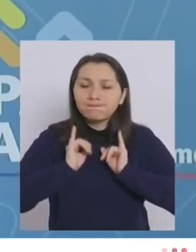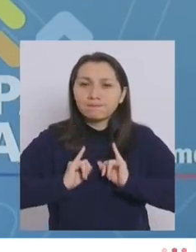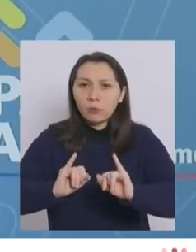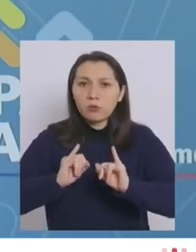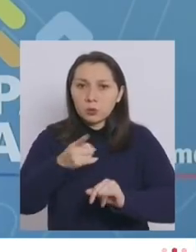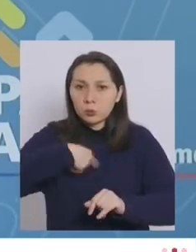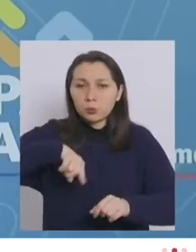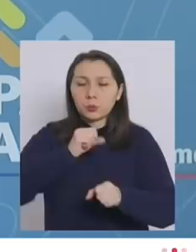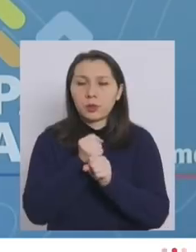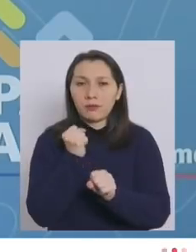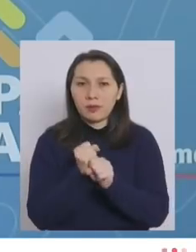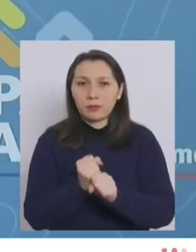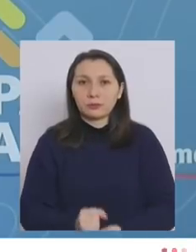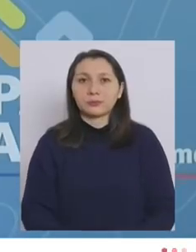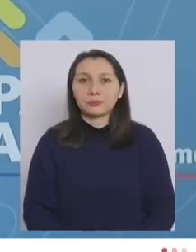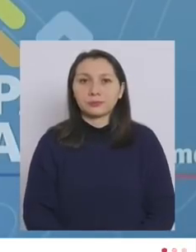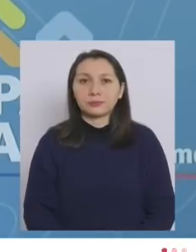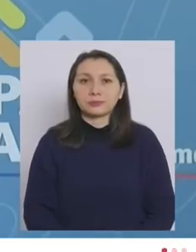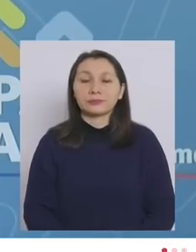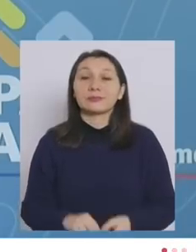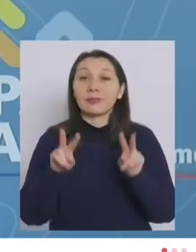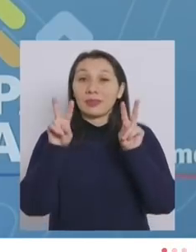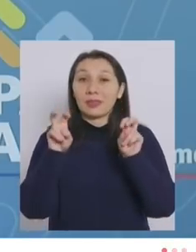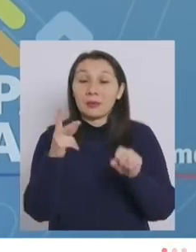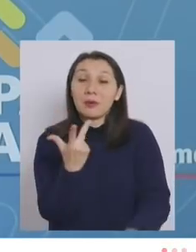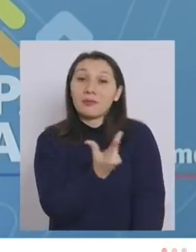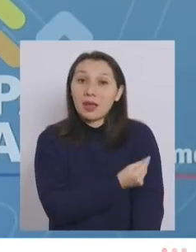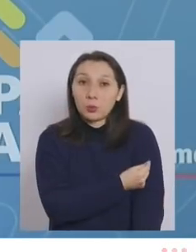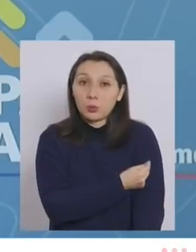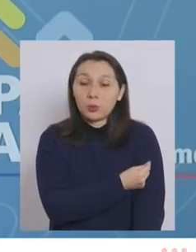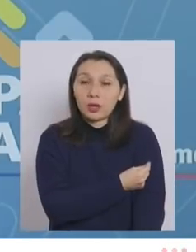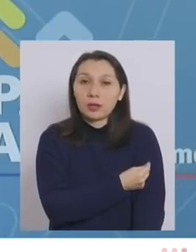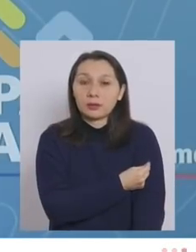nuestro trabajo. Con respecto a la vacunación,